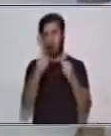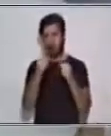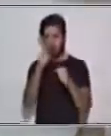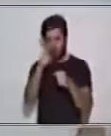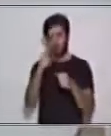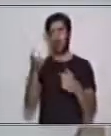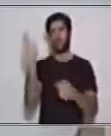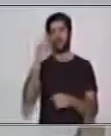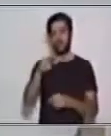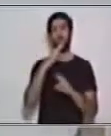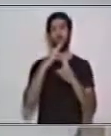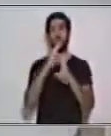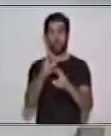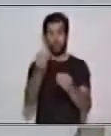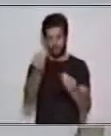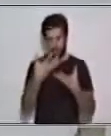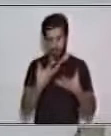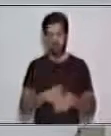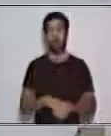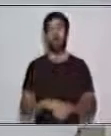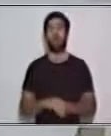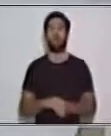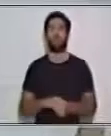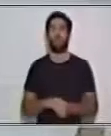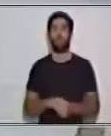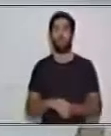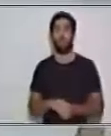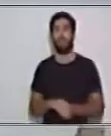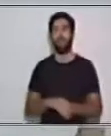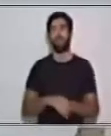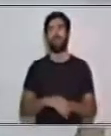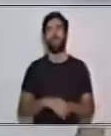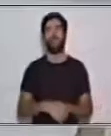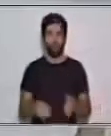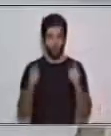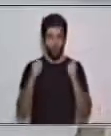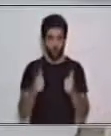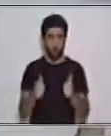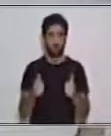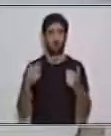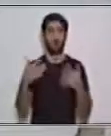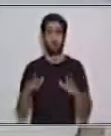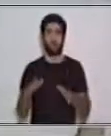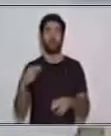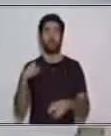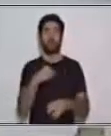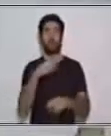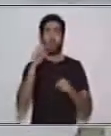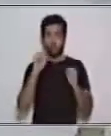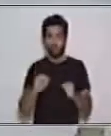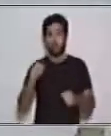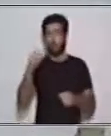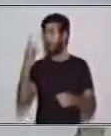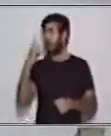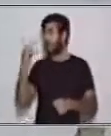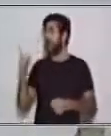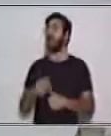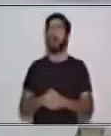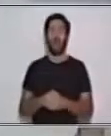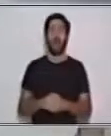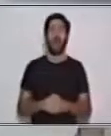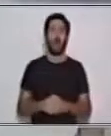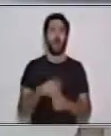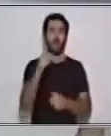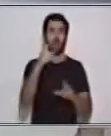lo dices en voz alta o lo puedes escribir. Bien, y entonces podemos observar que la